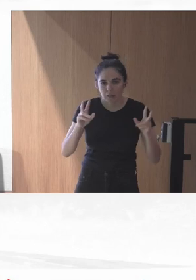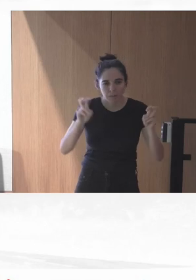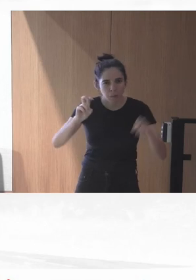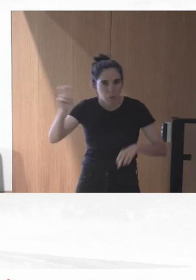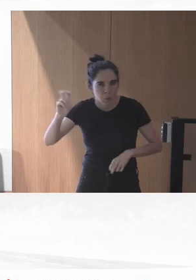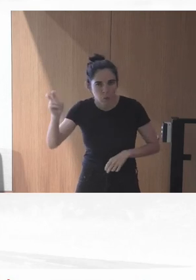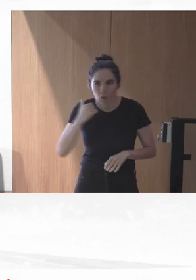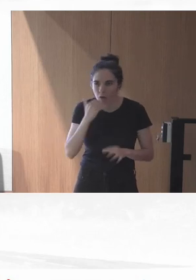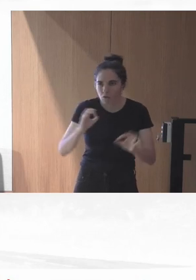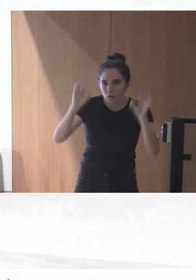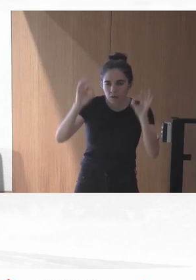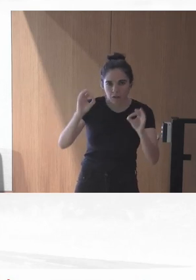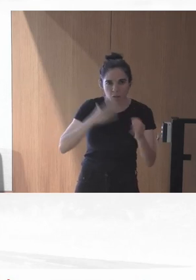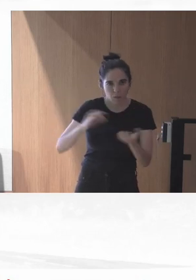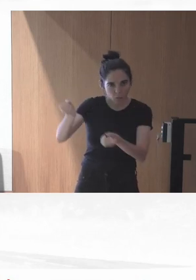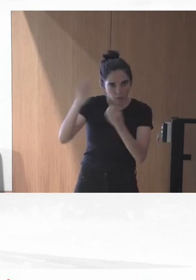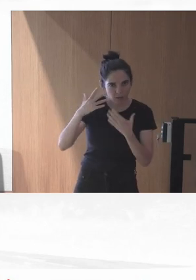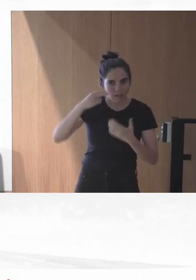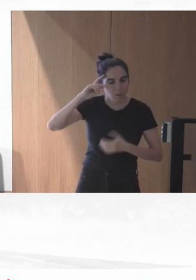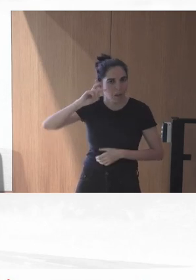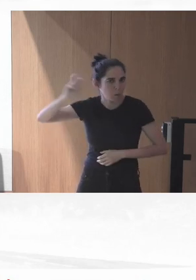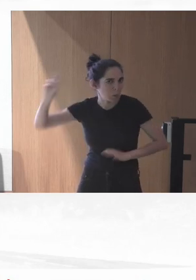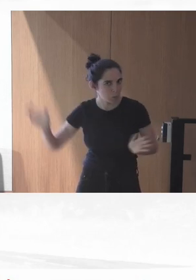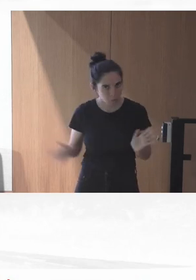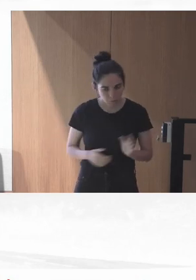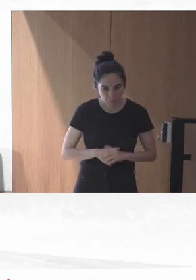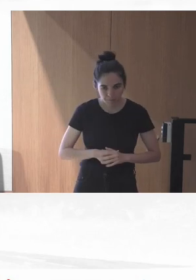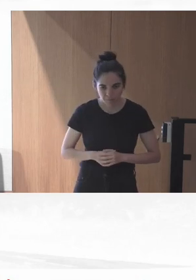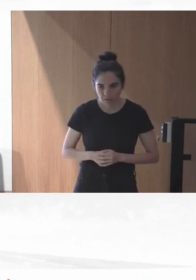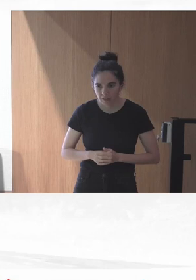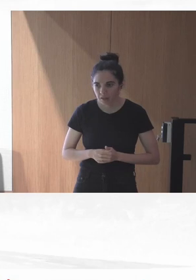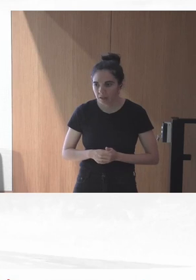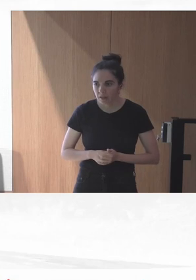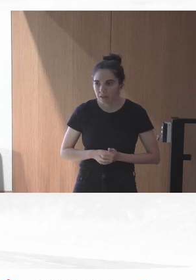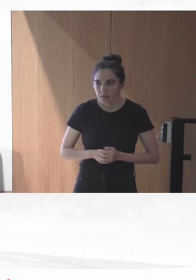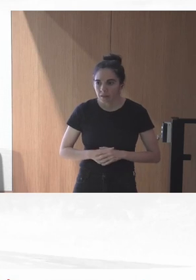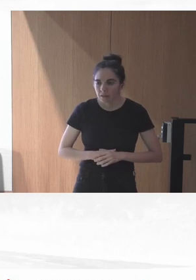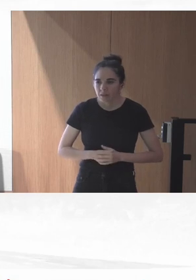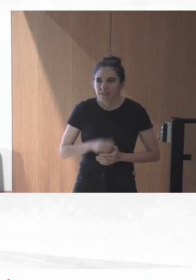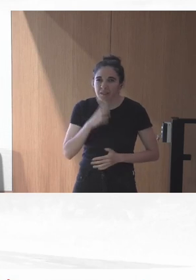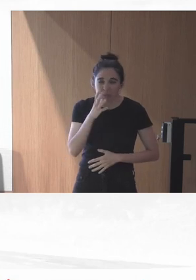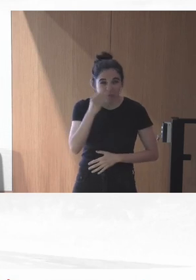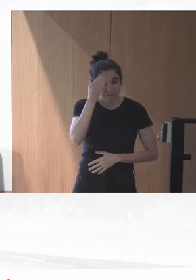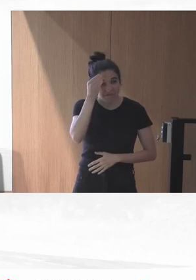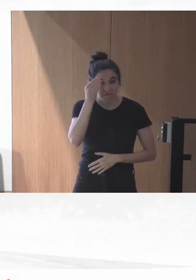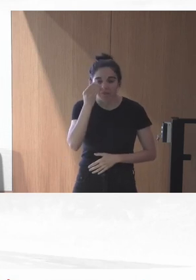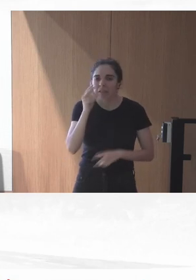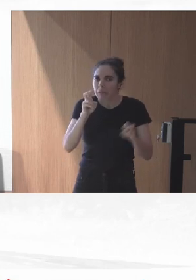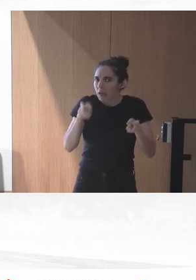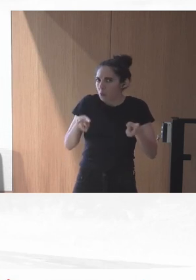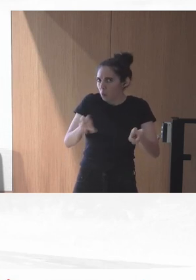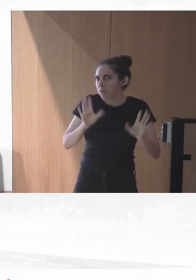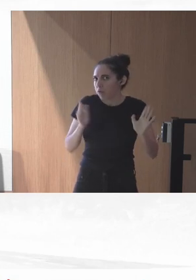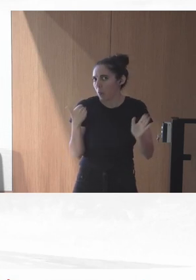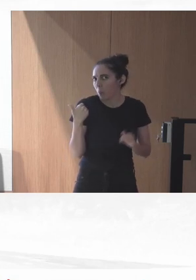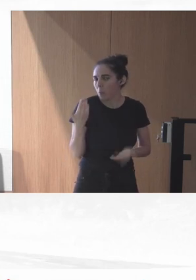puedas compartir con nosotros de otras experiencias. Porque creo que esto es bastante nuevo, al